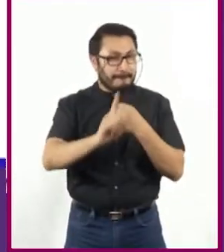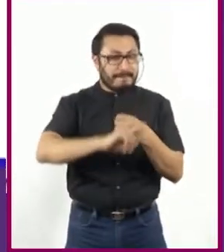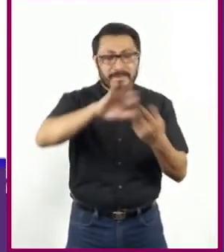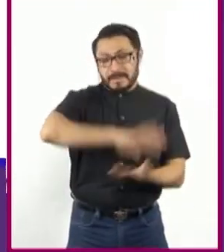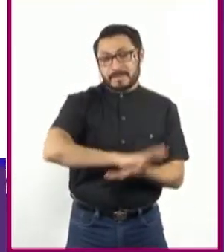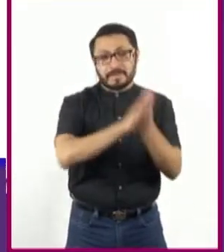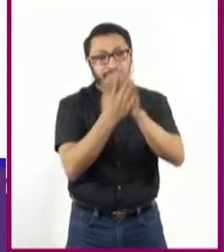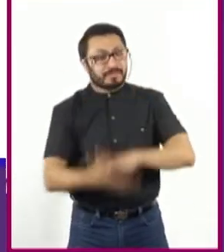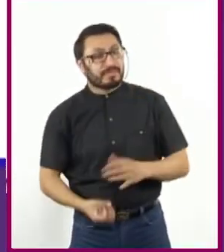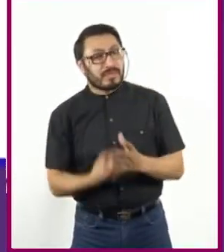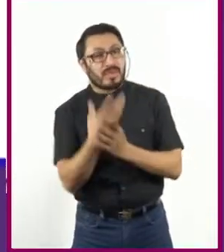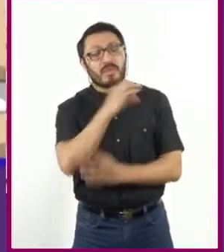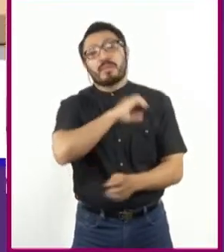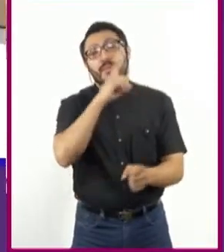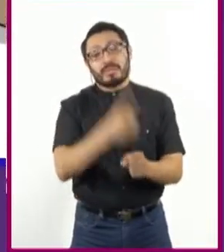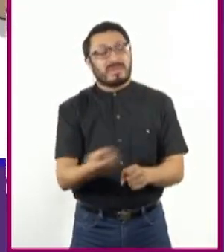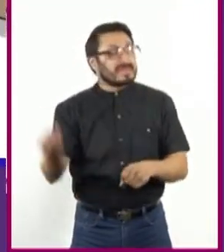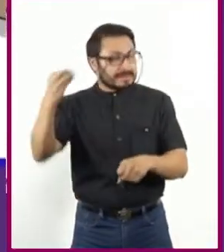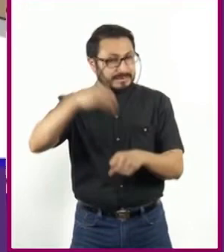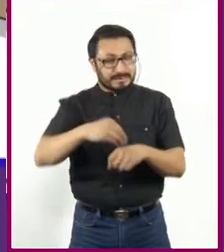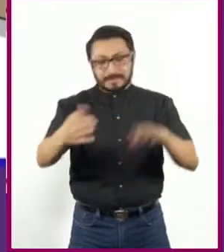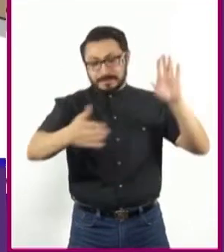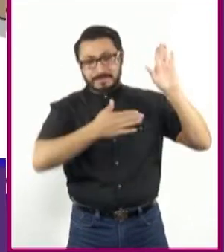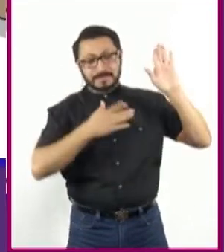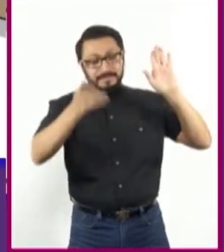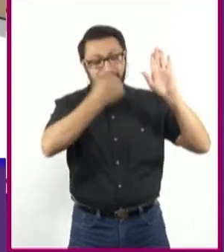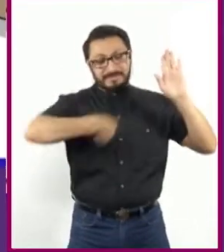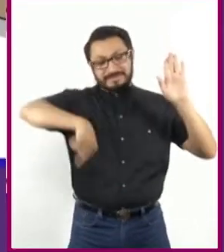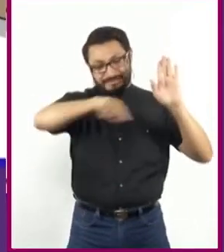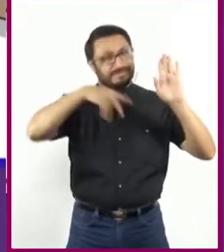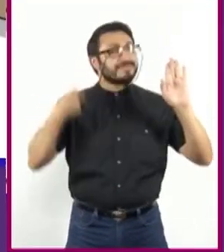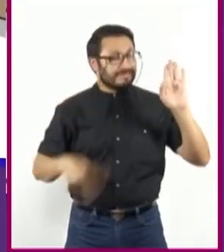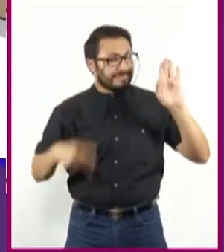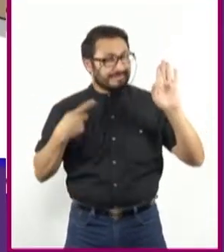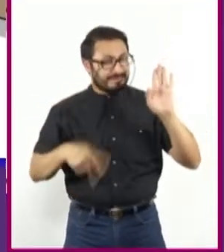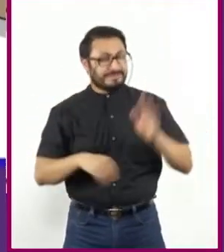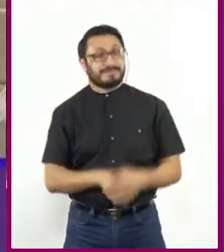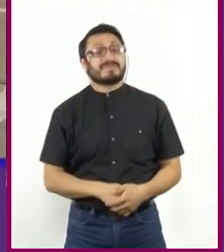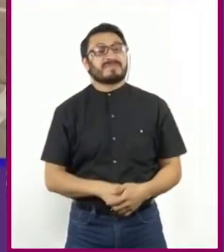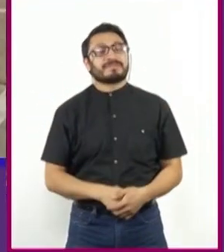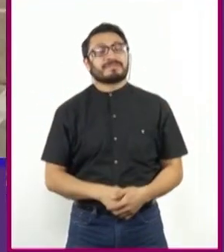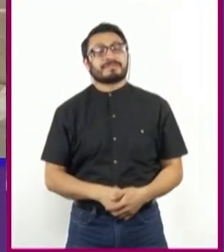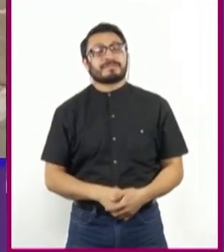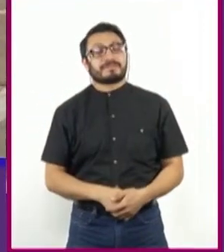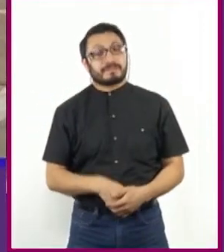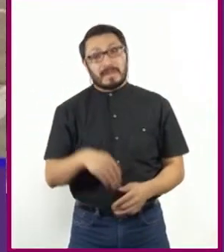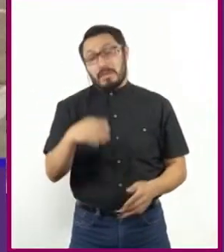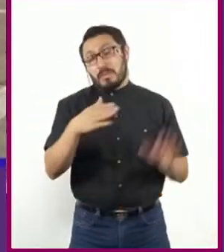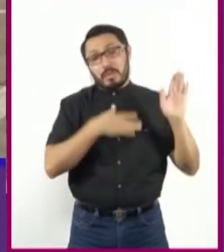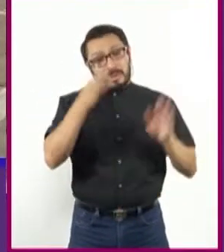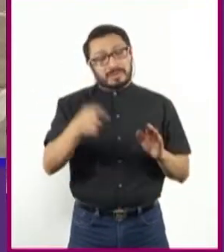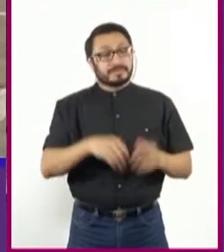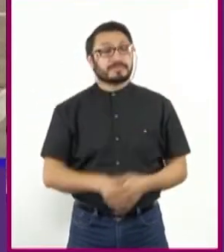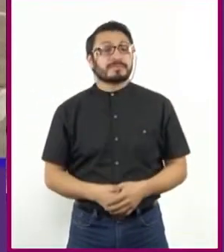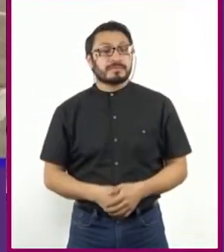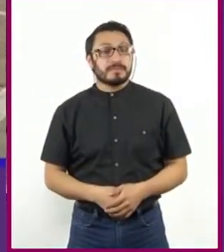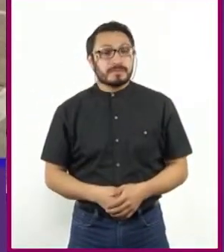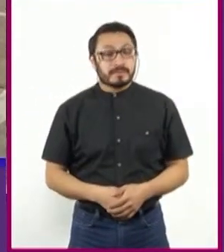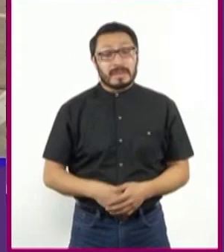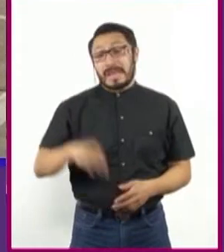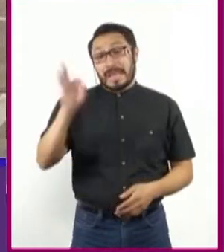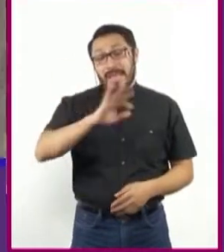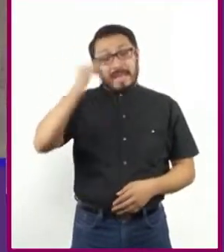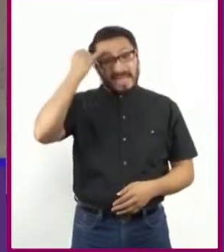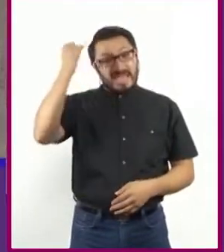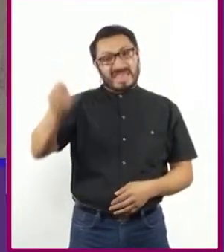nuevas oportunidades y establecer compromisos entre los involucrados. Según Galtung, si una idea creativa basada